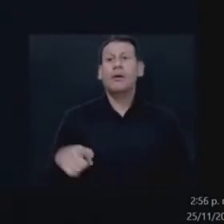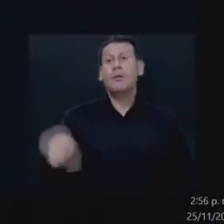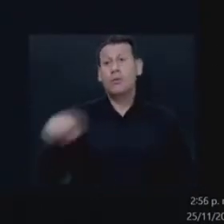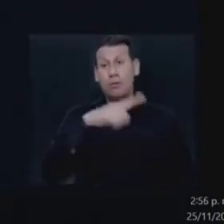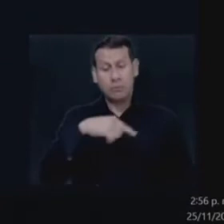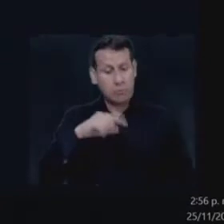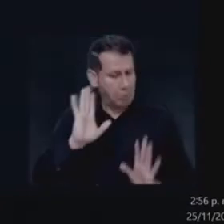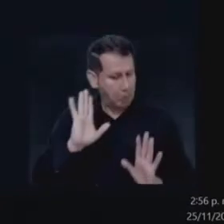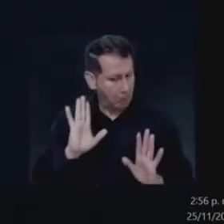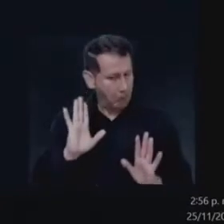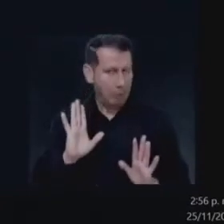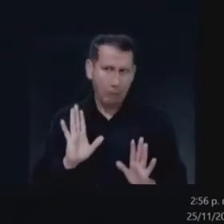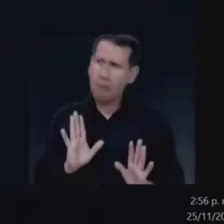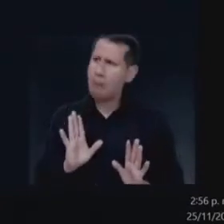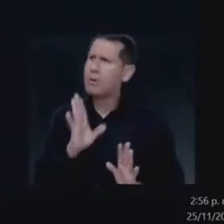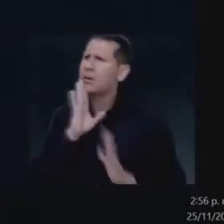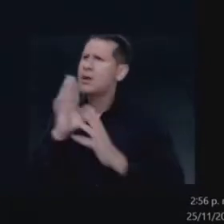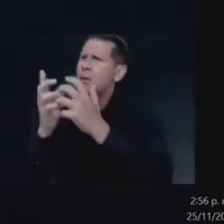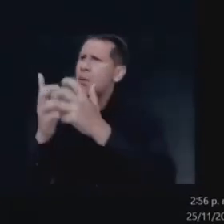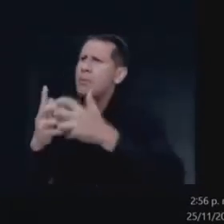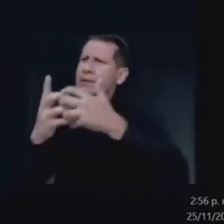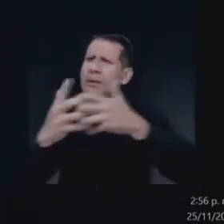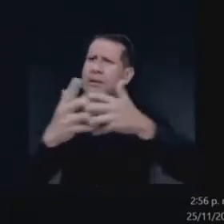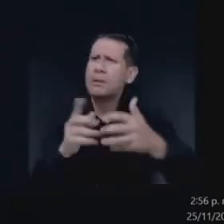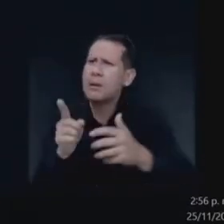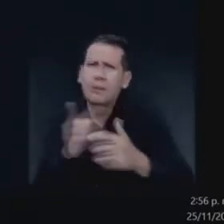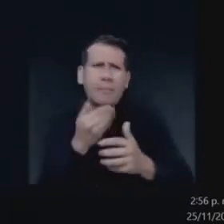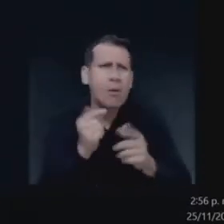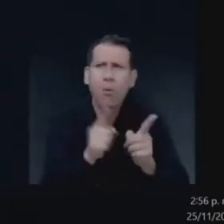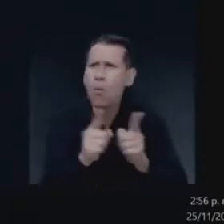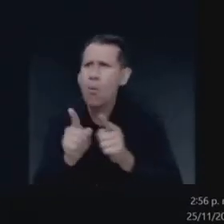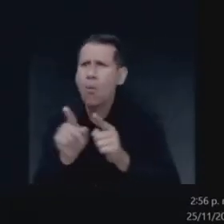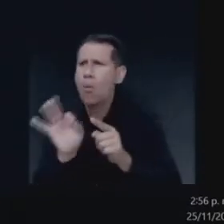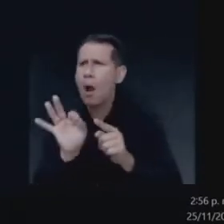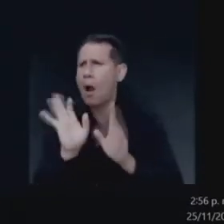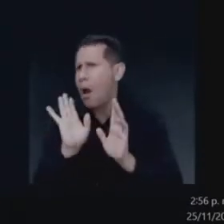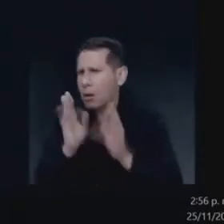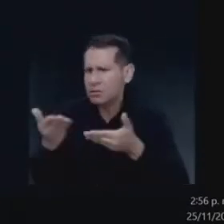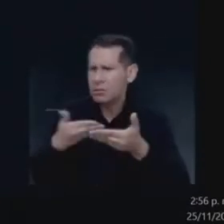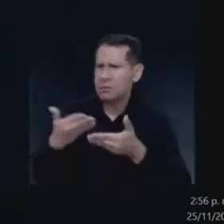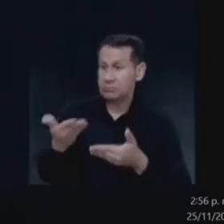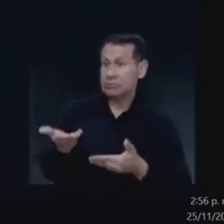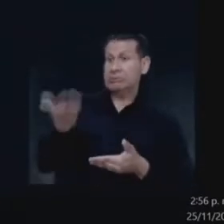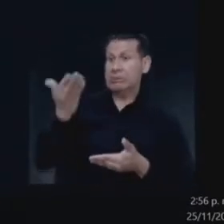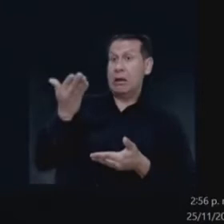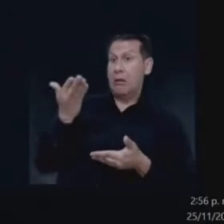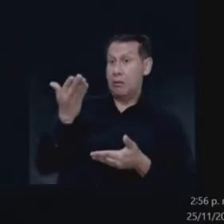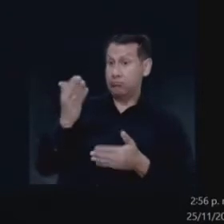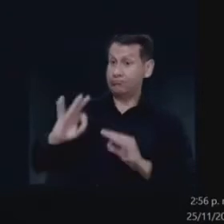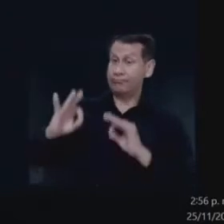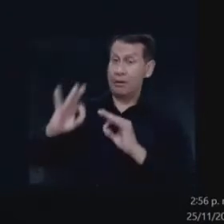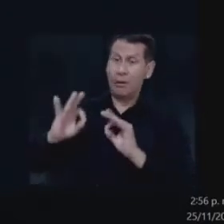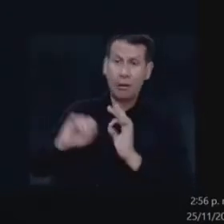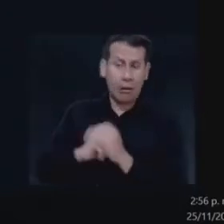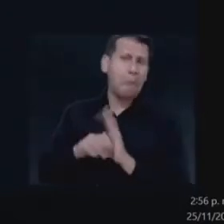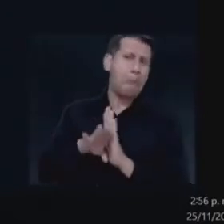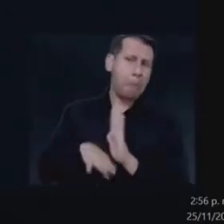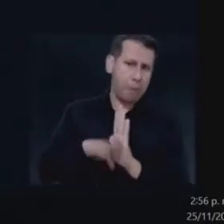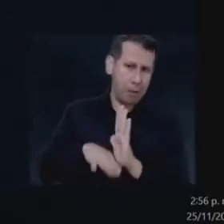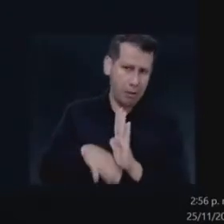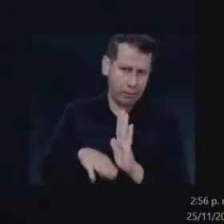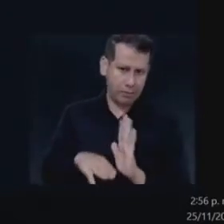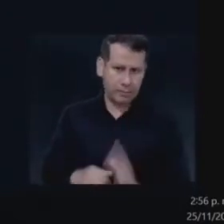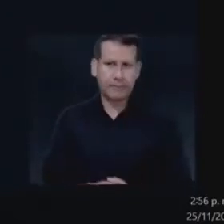mejor proveedor, el mejor servicio, el más barato, y esperar que lleguen hasta nosotros con conectividad. Pero claro, eso en los lugares